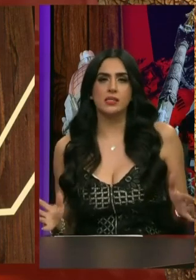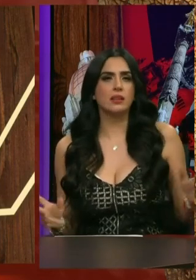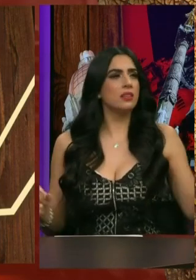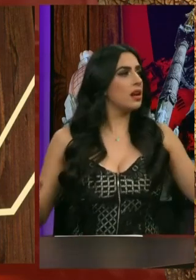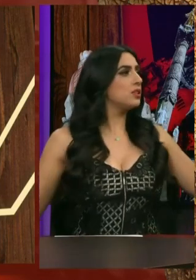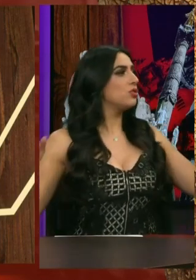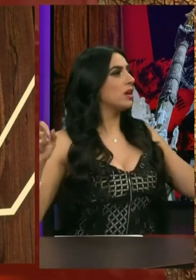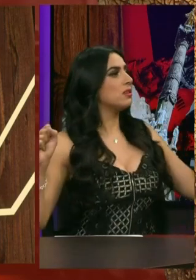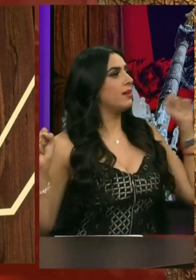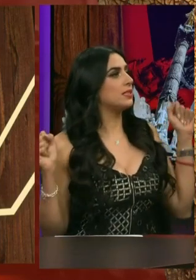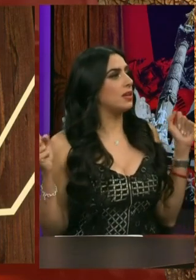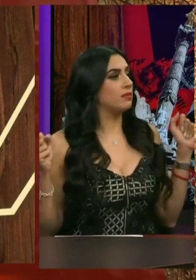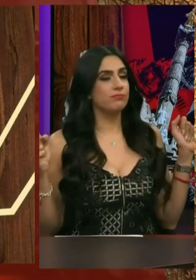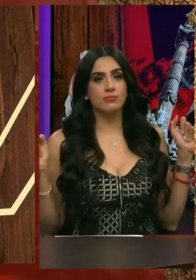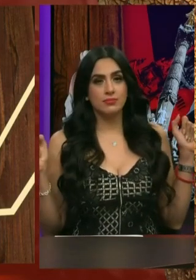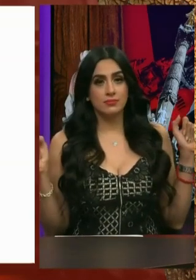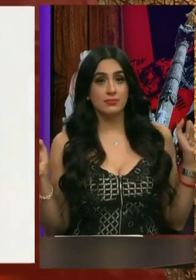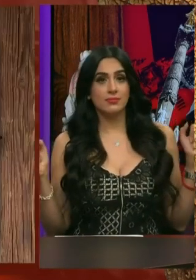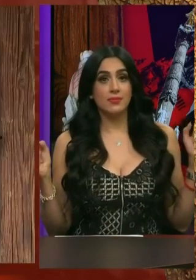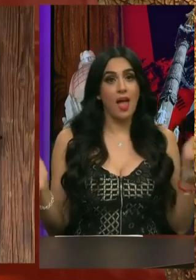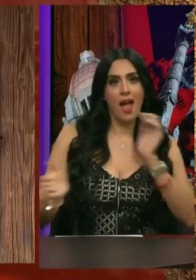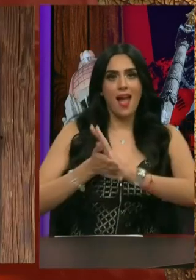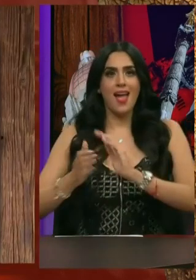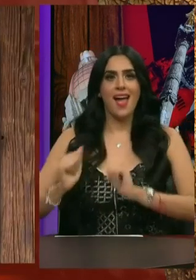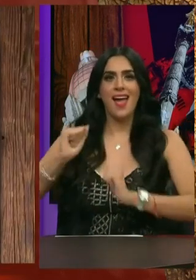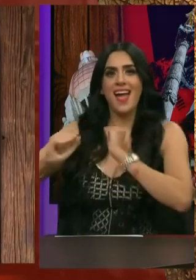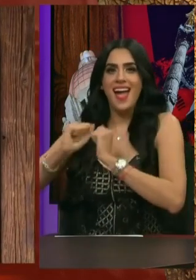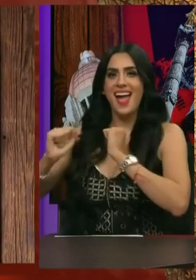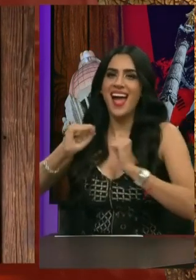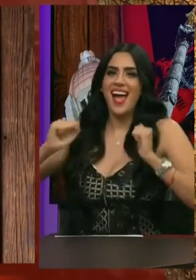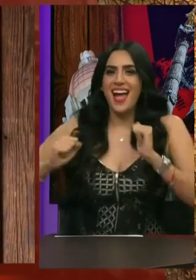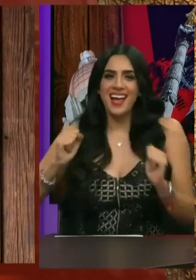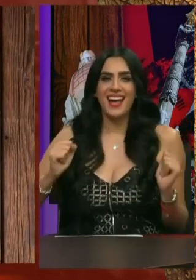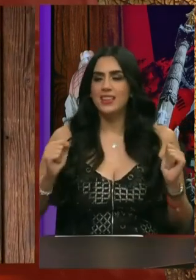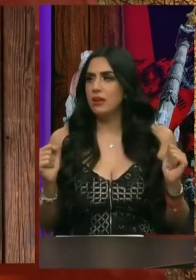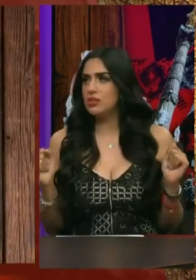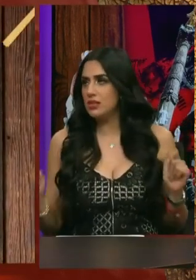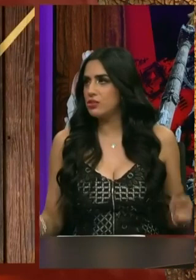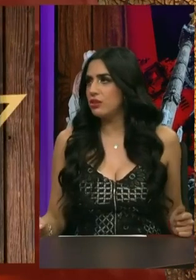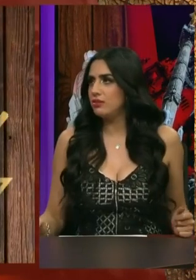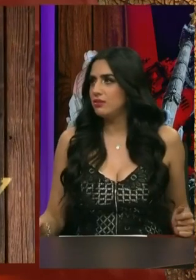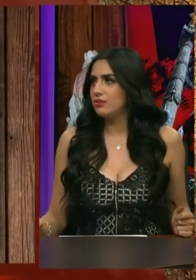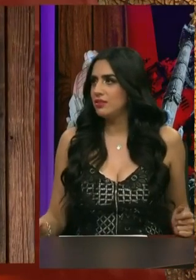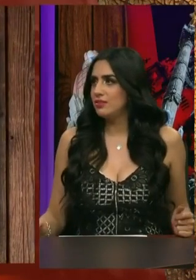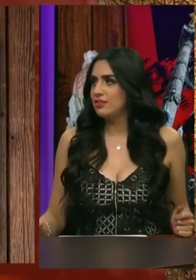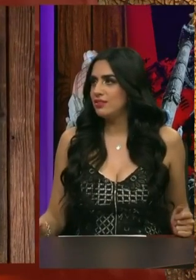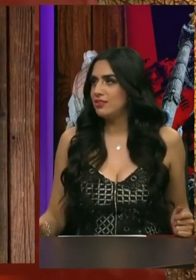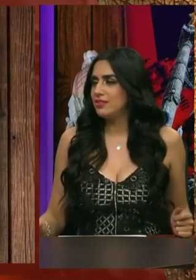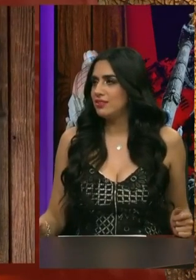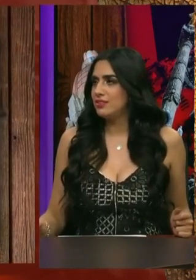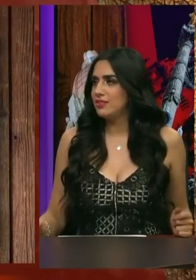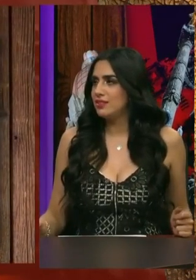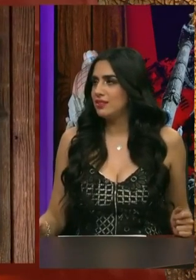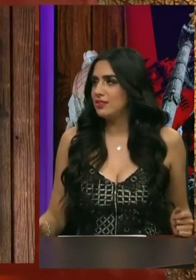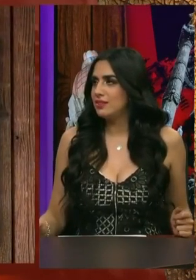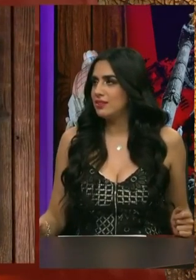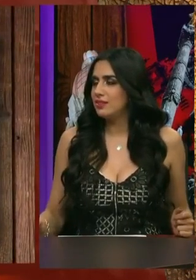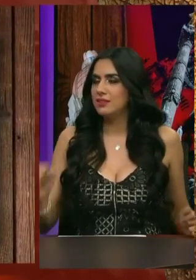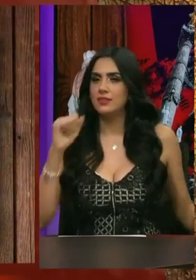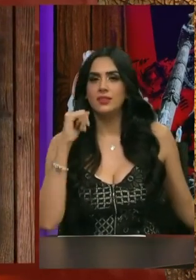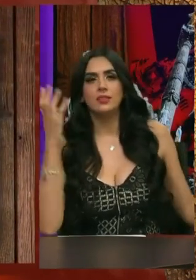hasta que amanezca. ¿Tú la fiesta, no la sé? Vamos a darle fiesta a esta gente hasta que amanezca. ¿Te gusta la Tesorito? Sí, me gusta la Tesorito,